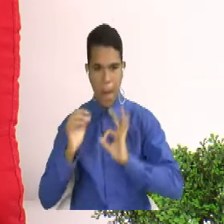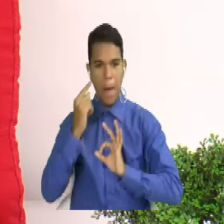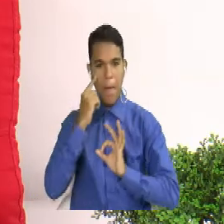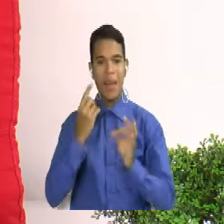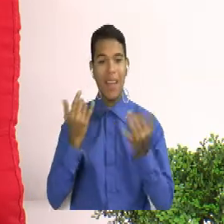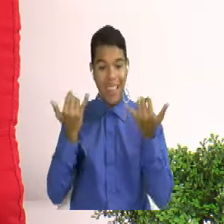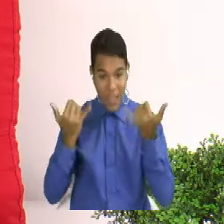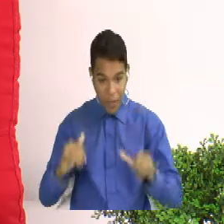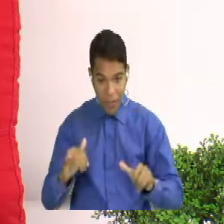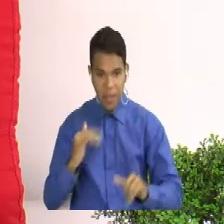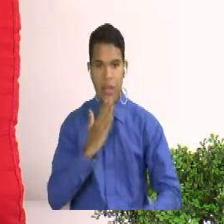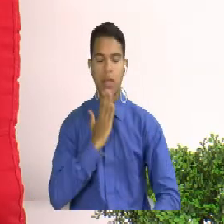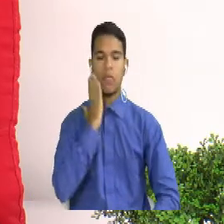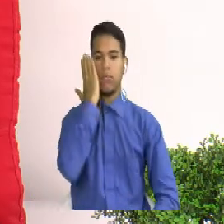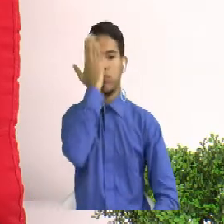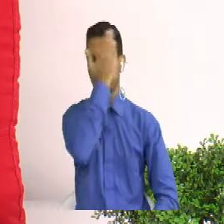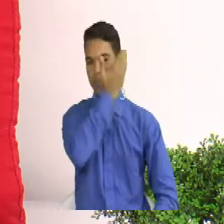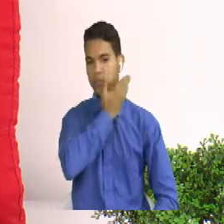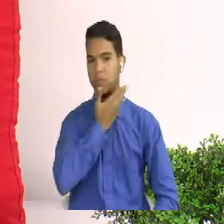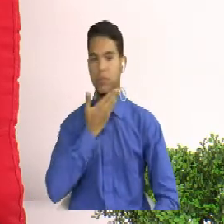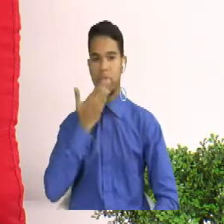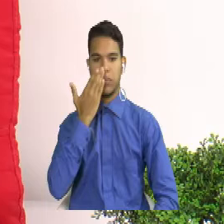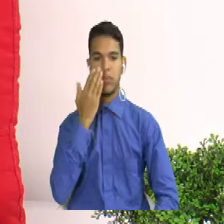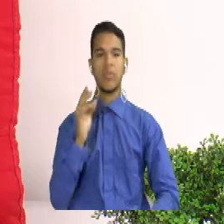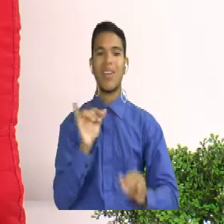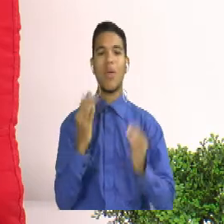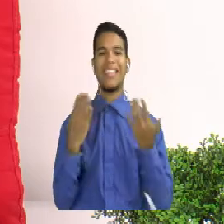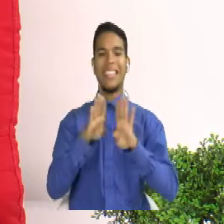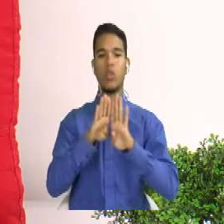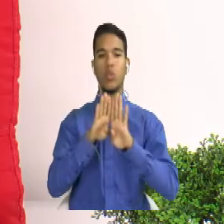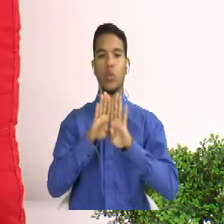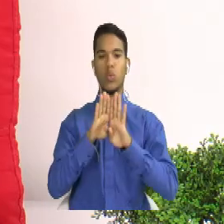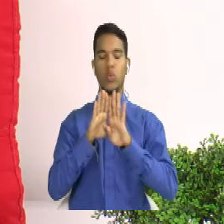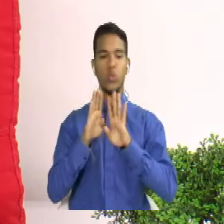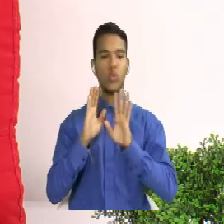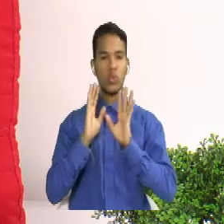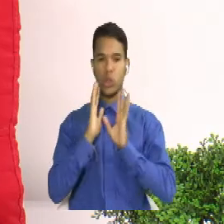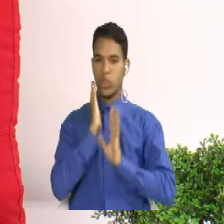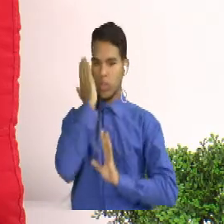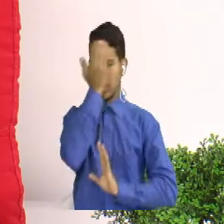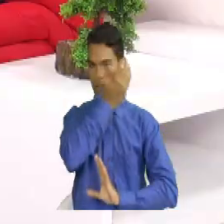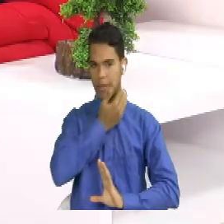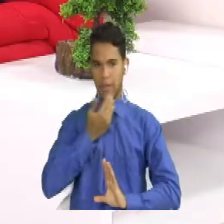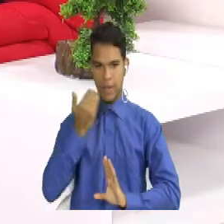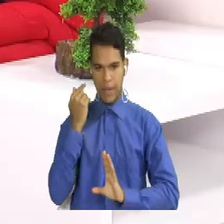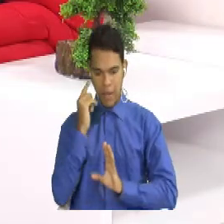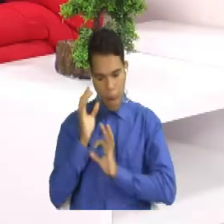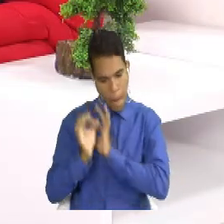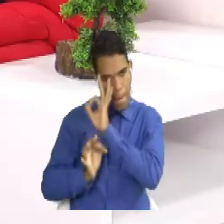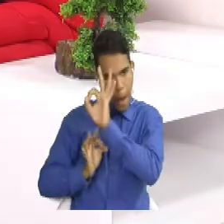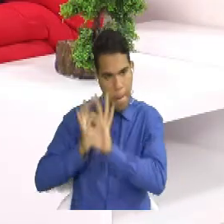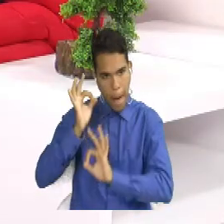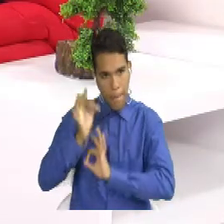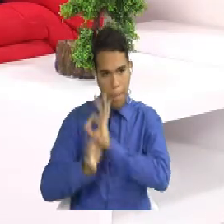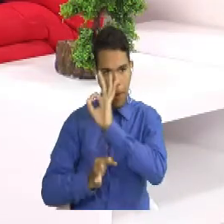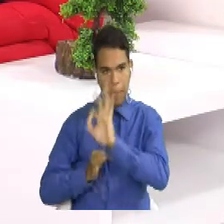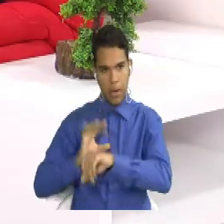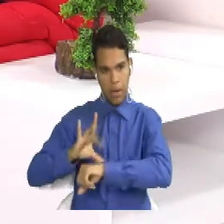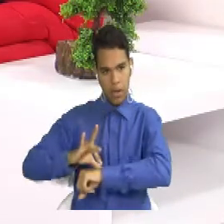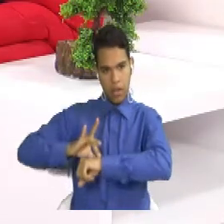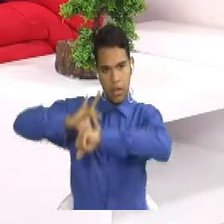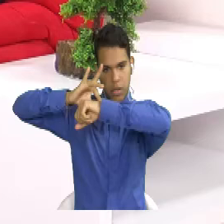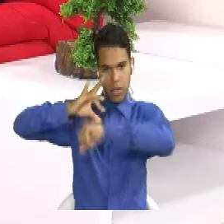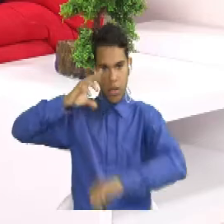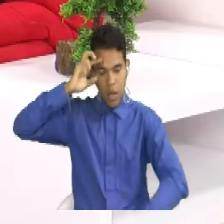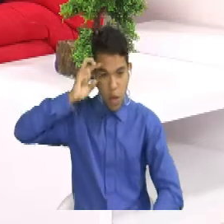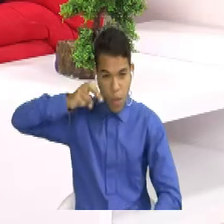piel, cerramos estos poros y ayudamos a que la bacteria, con un tratamiento adecuado, donde un dermatólogo le